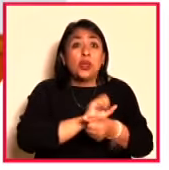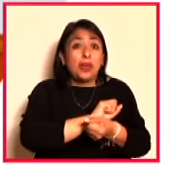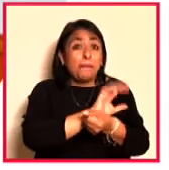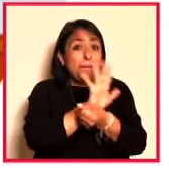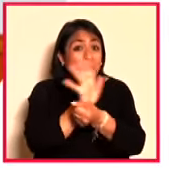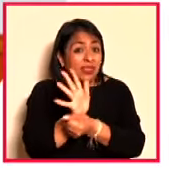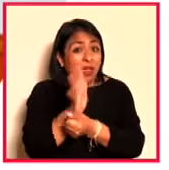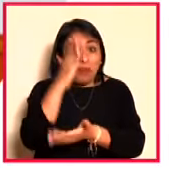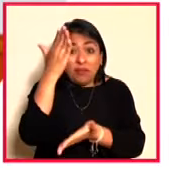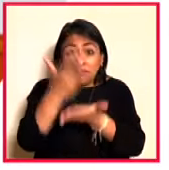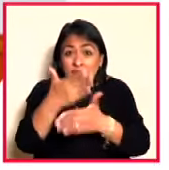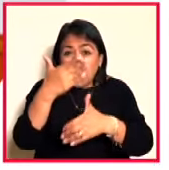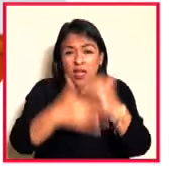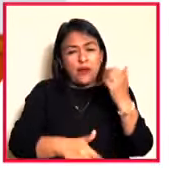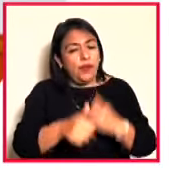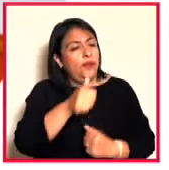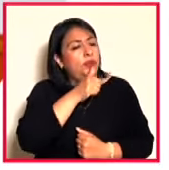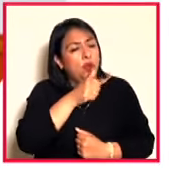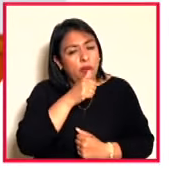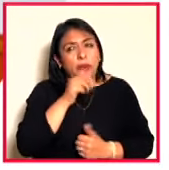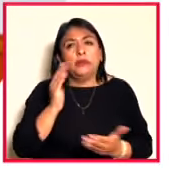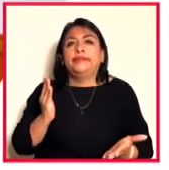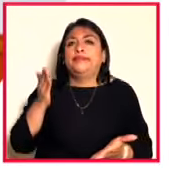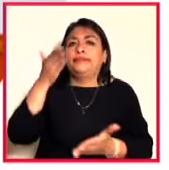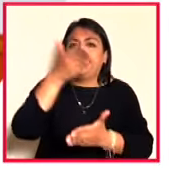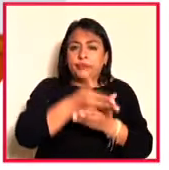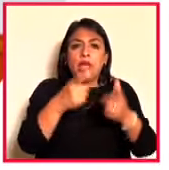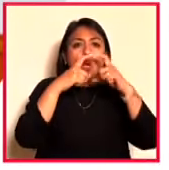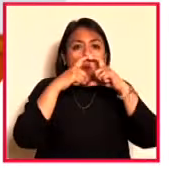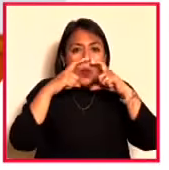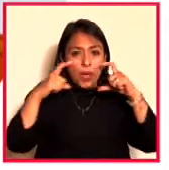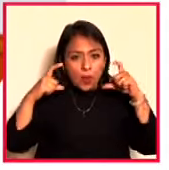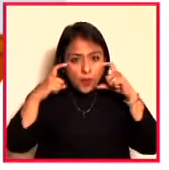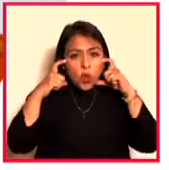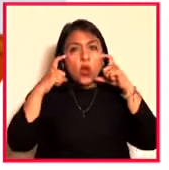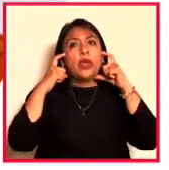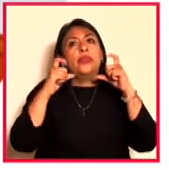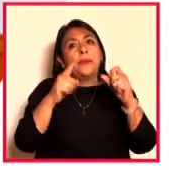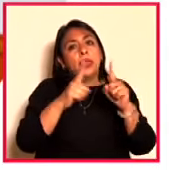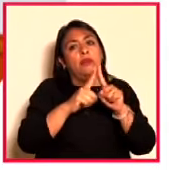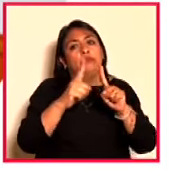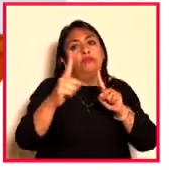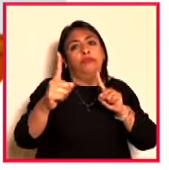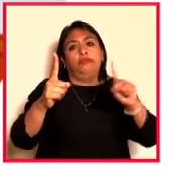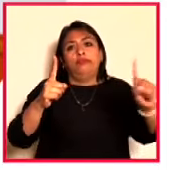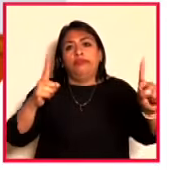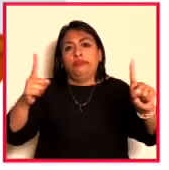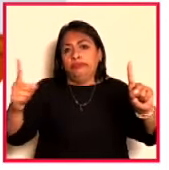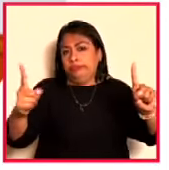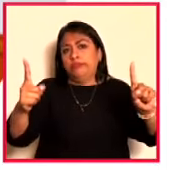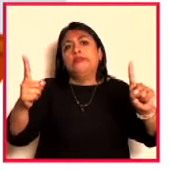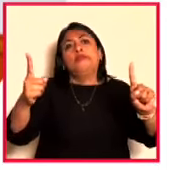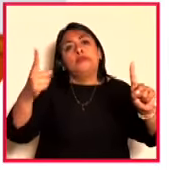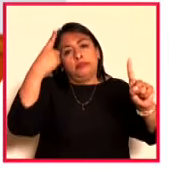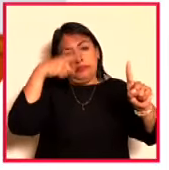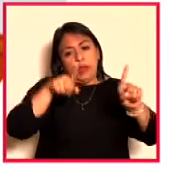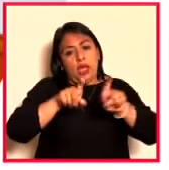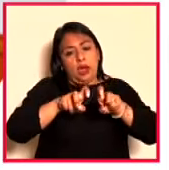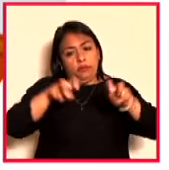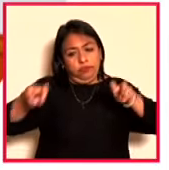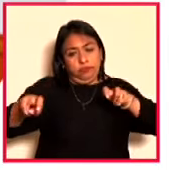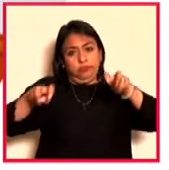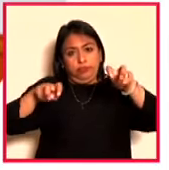no ha terminado. Hay que acudir con cubrebocas y mantener en la medida de lo posible, los espacios están así designados para mantener la sana